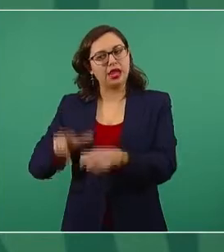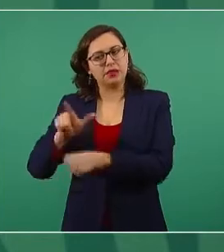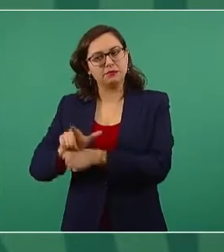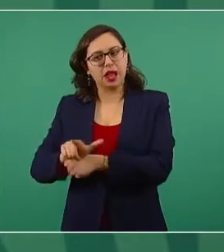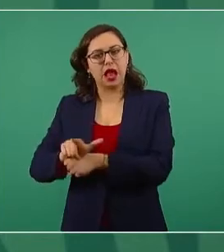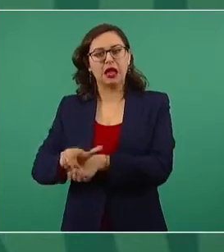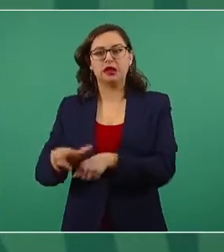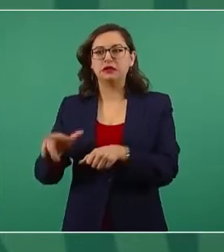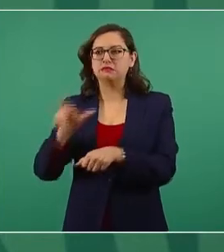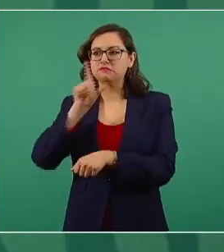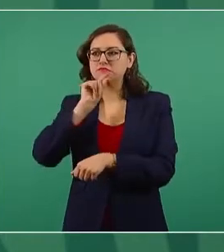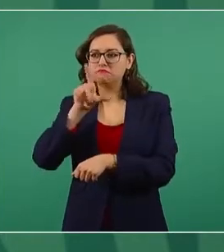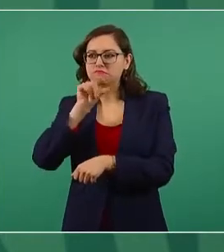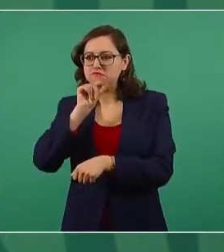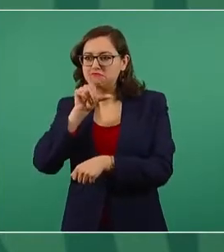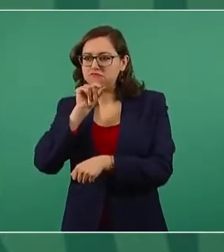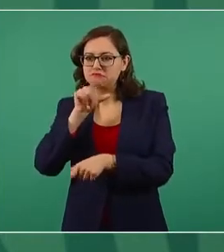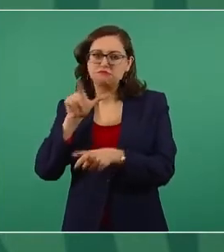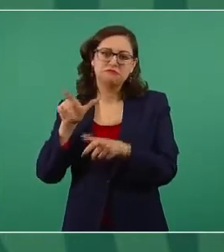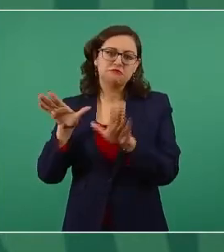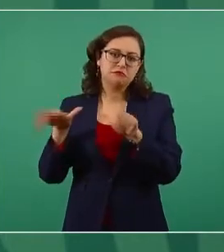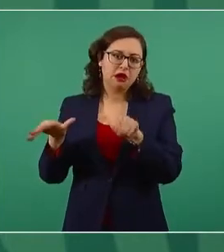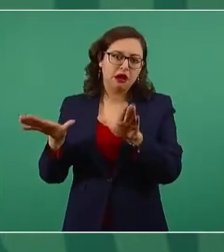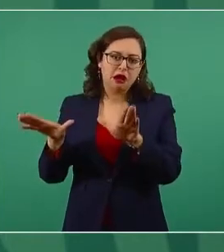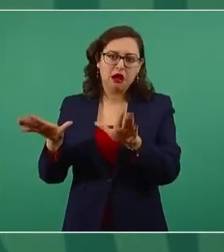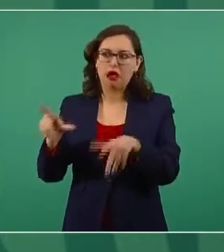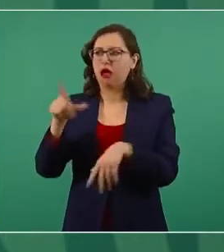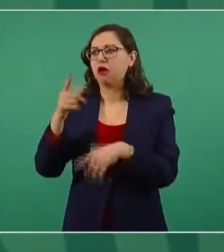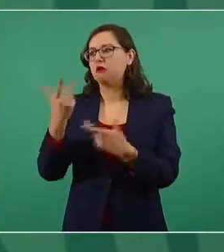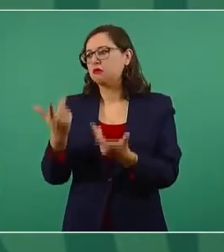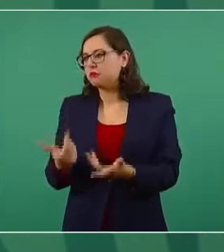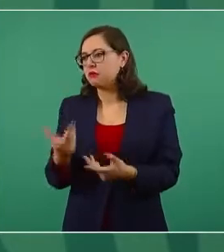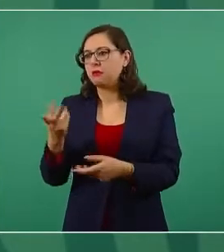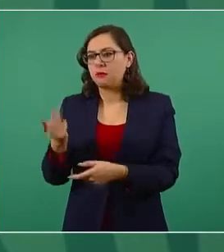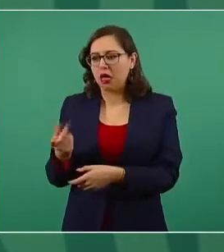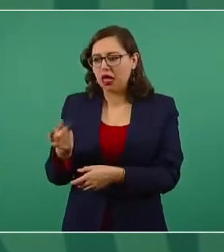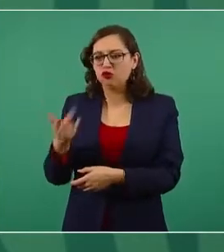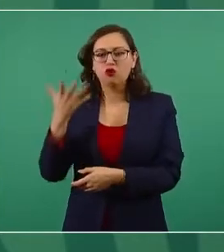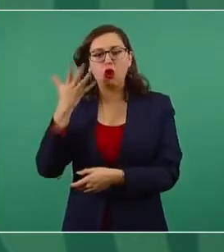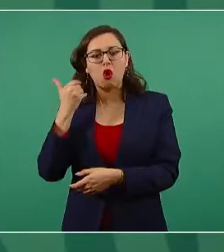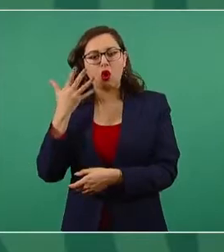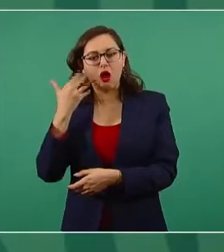aves silvestres, aves de corral, aves domésticas, perros, gatos,